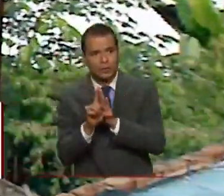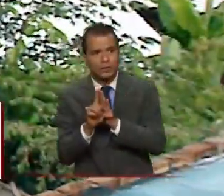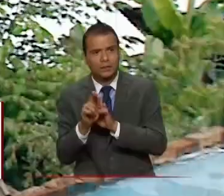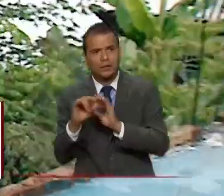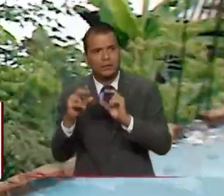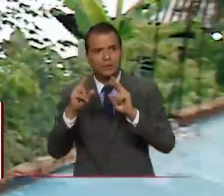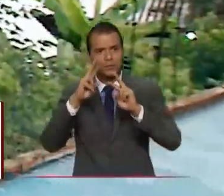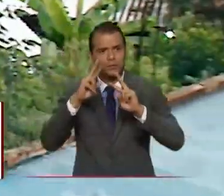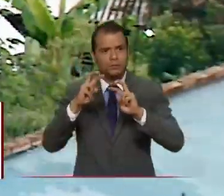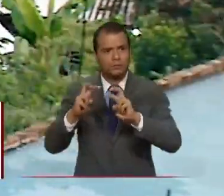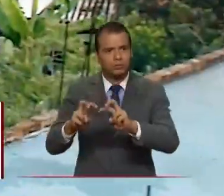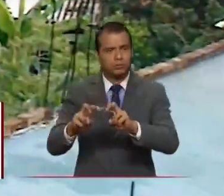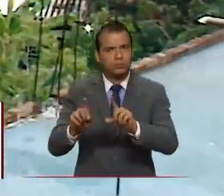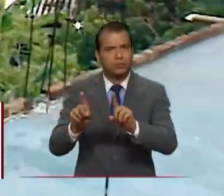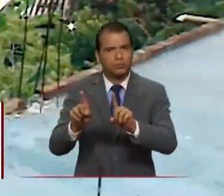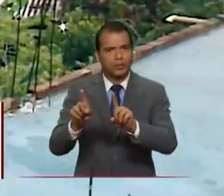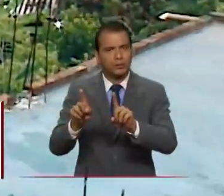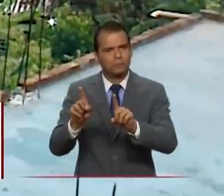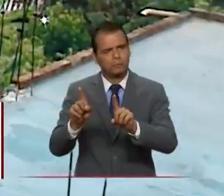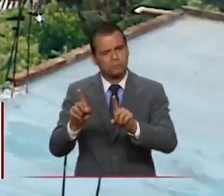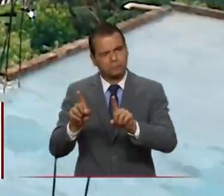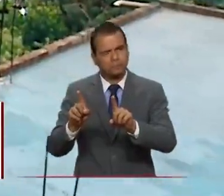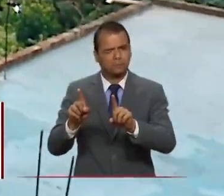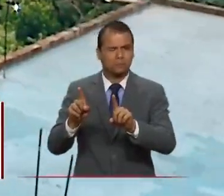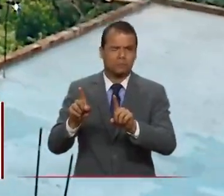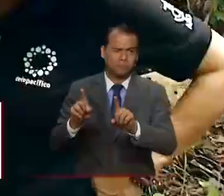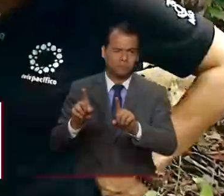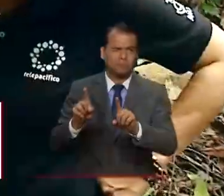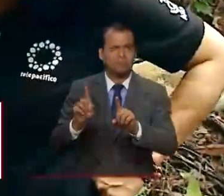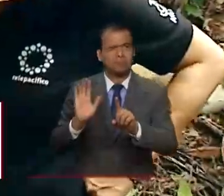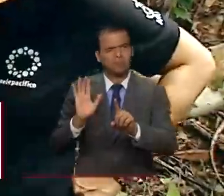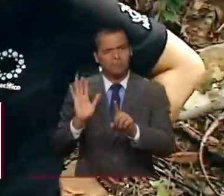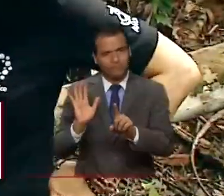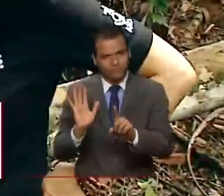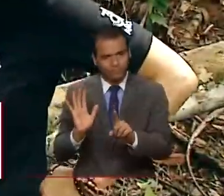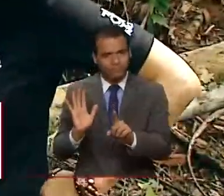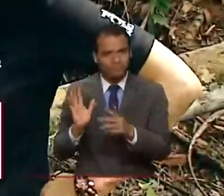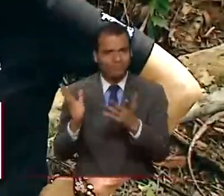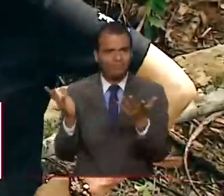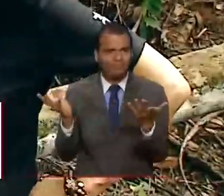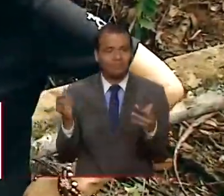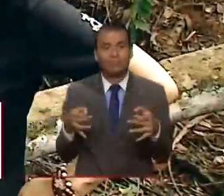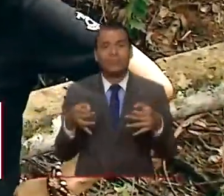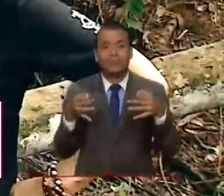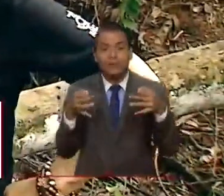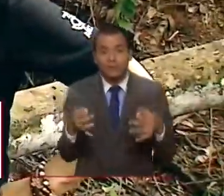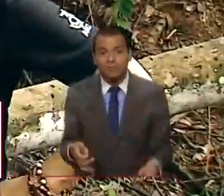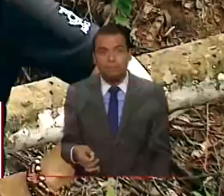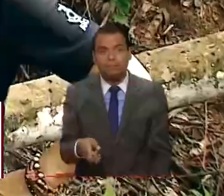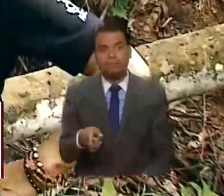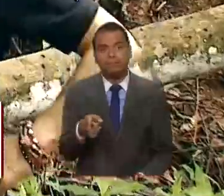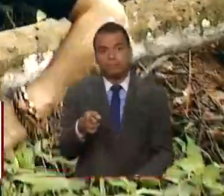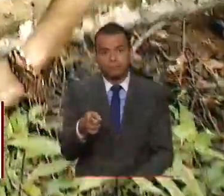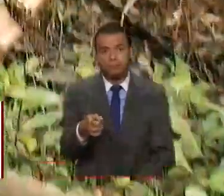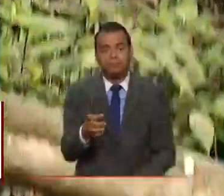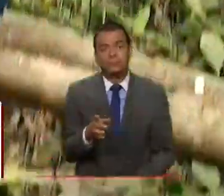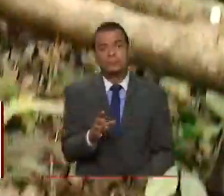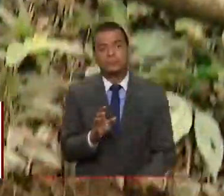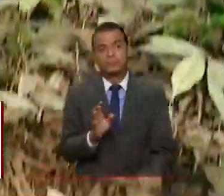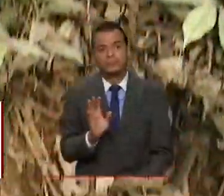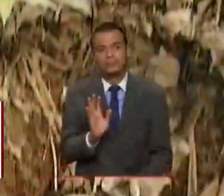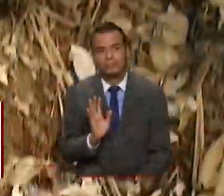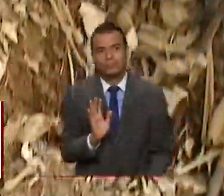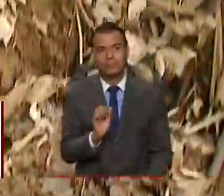para construir, lo cierto es que se empieza a evidenciar conflictos por el acceso al agua de quebradas como esta, la de Los